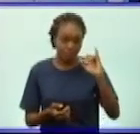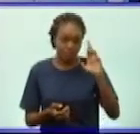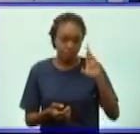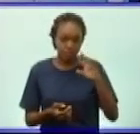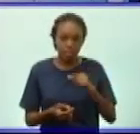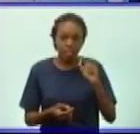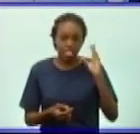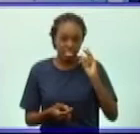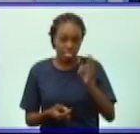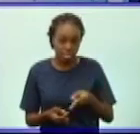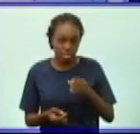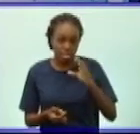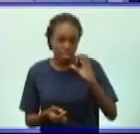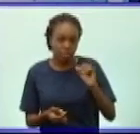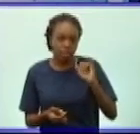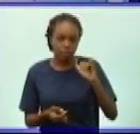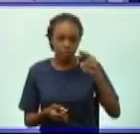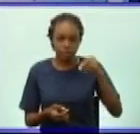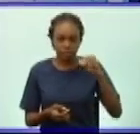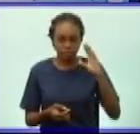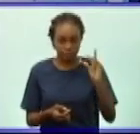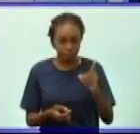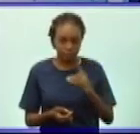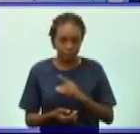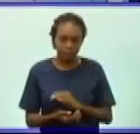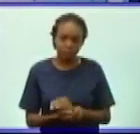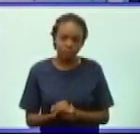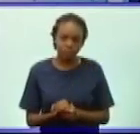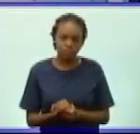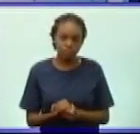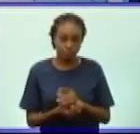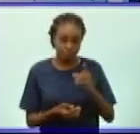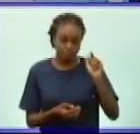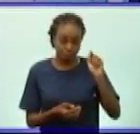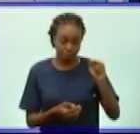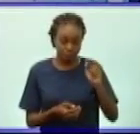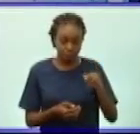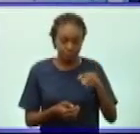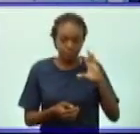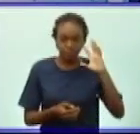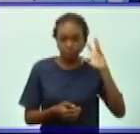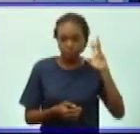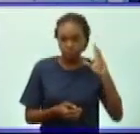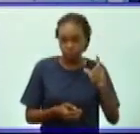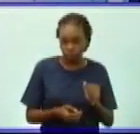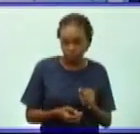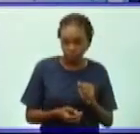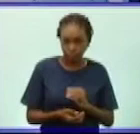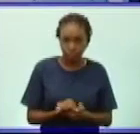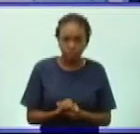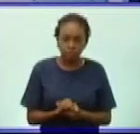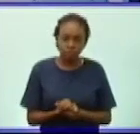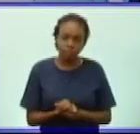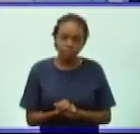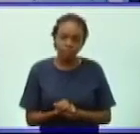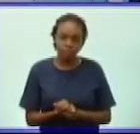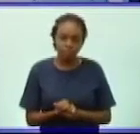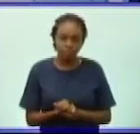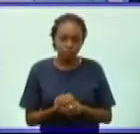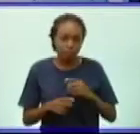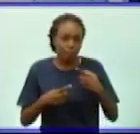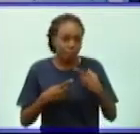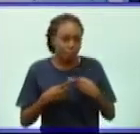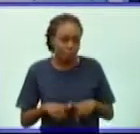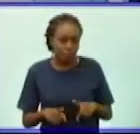o indirectas. Las indirectas se realizan con ecuaciones, es decir, los valores se obtienen a través de ecuaciones, pero